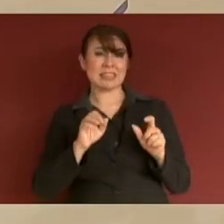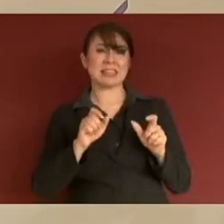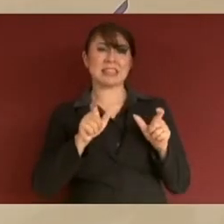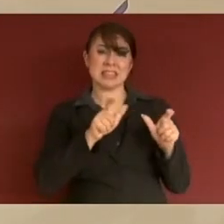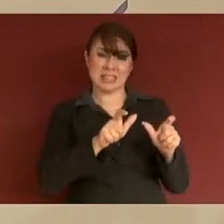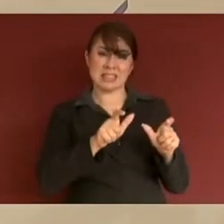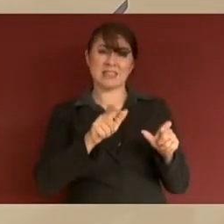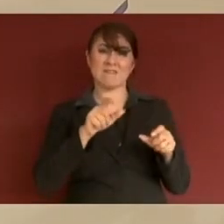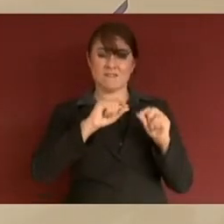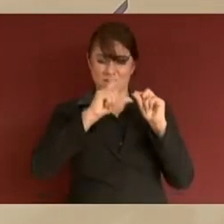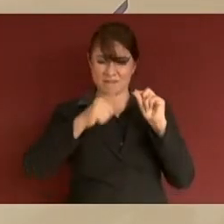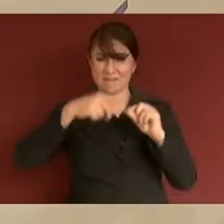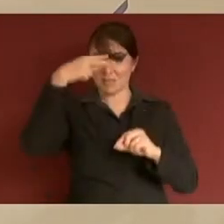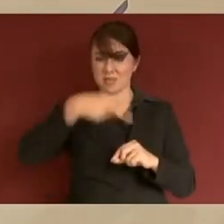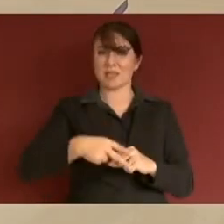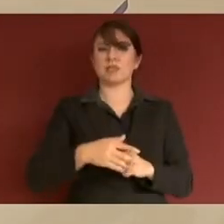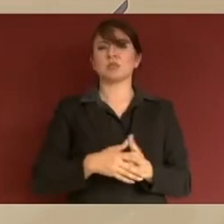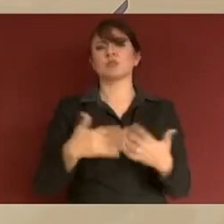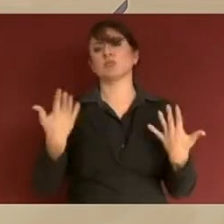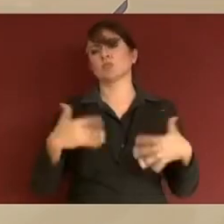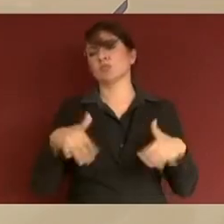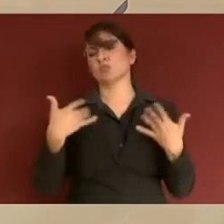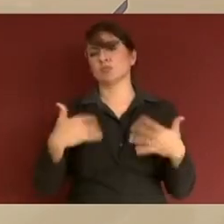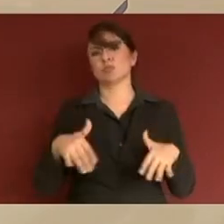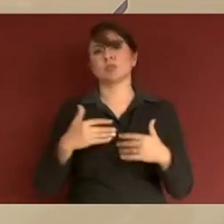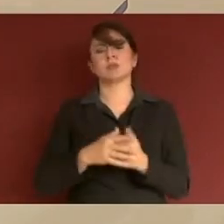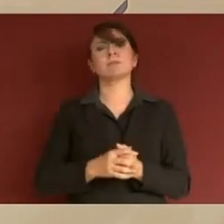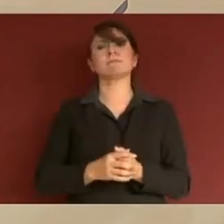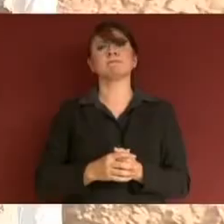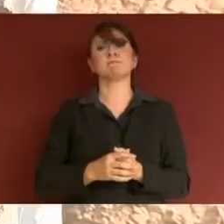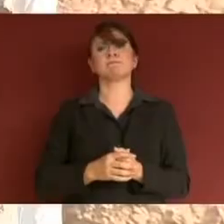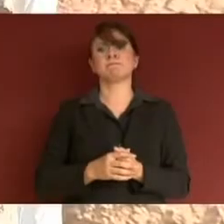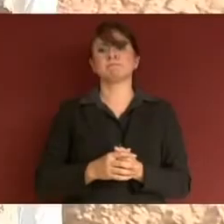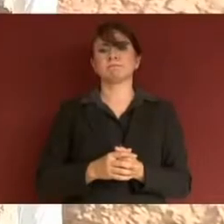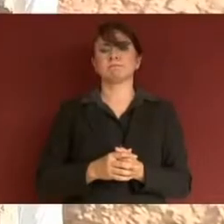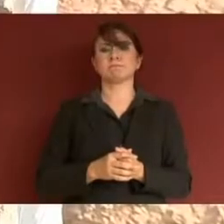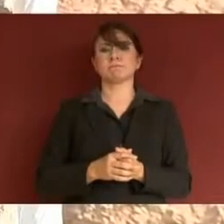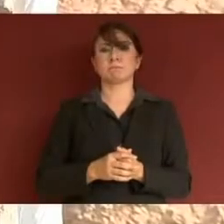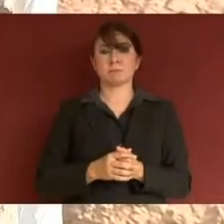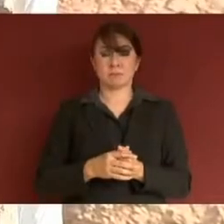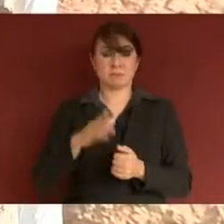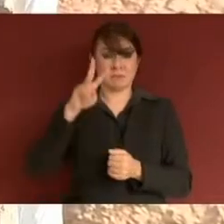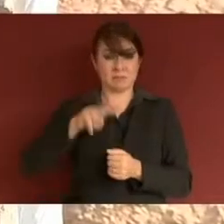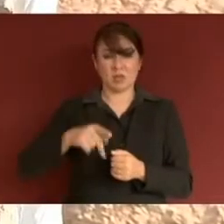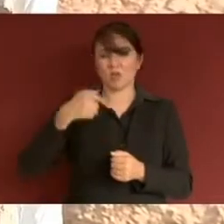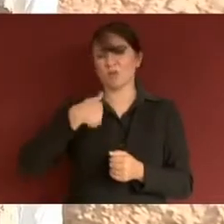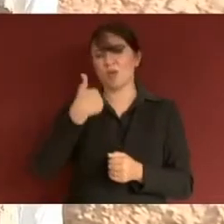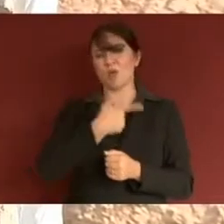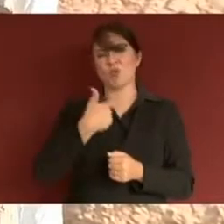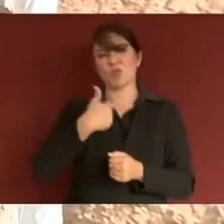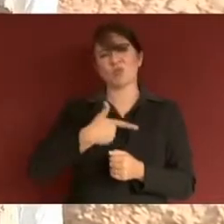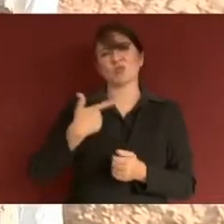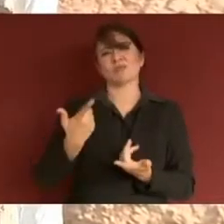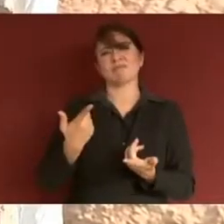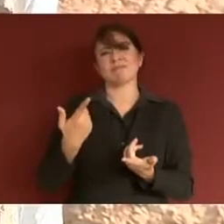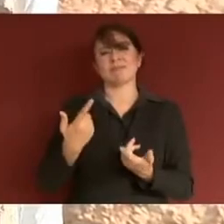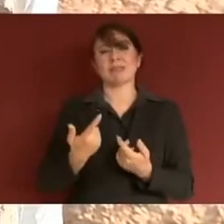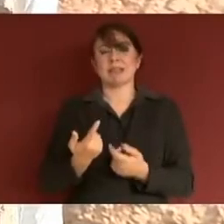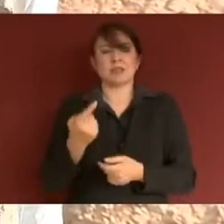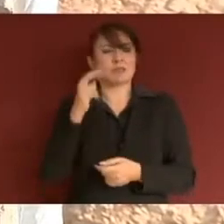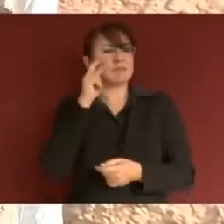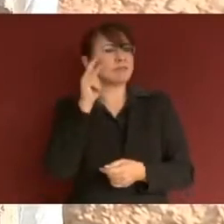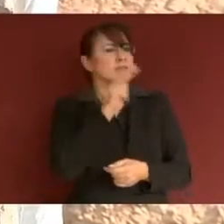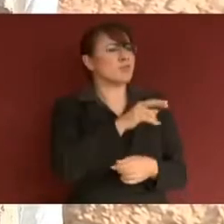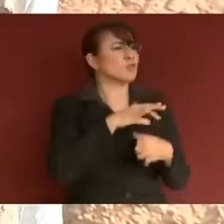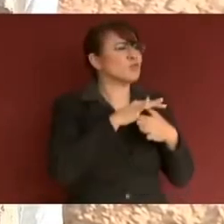eso me da mucho gusto estar aquí en Ruiz, constatando el avance de esta obra. Vamos